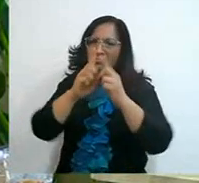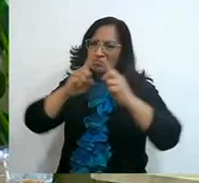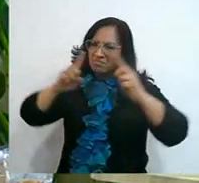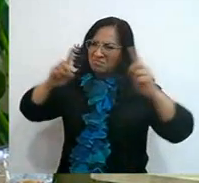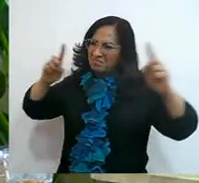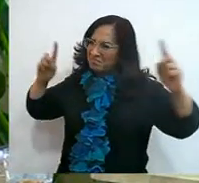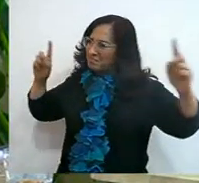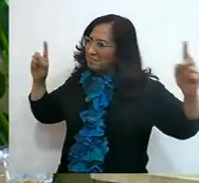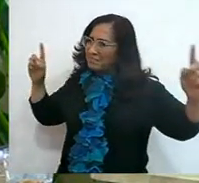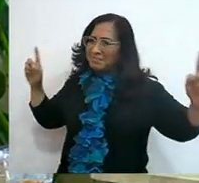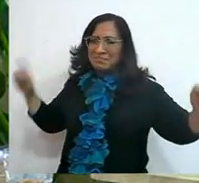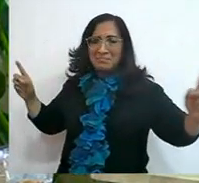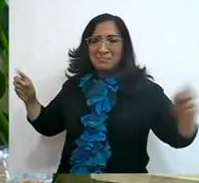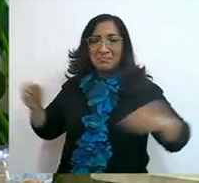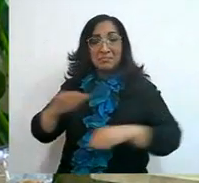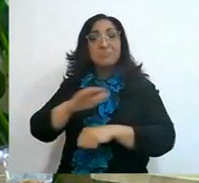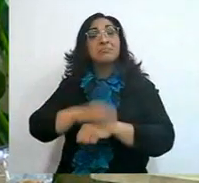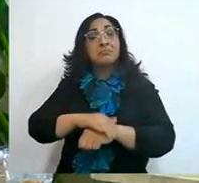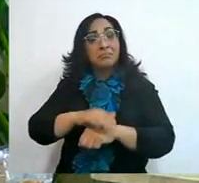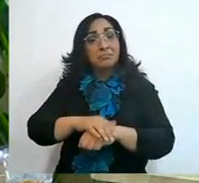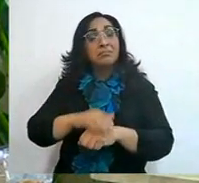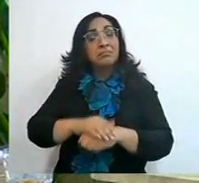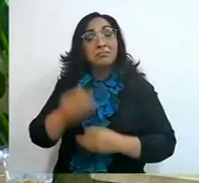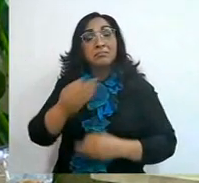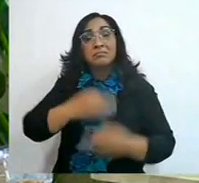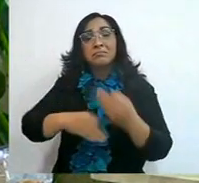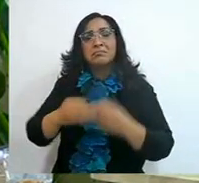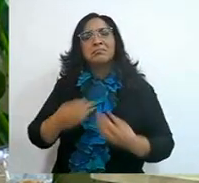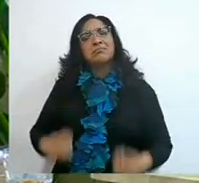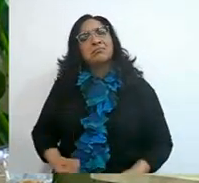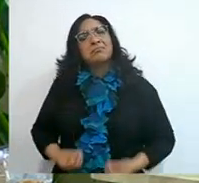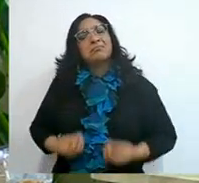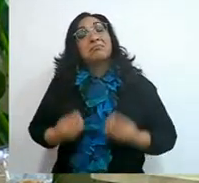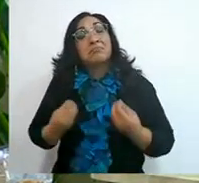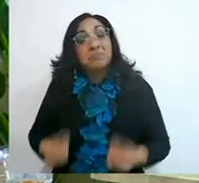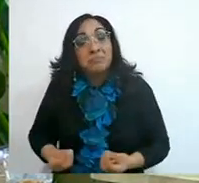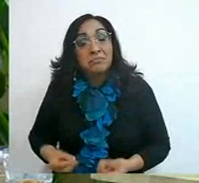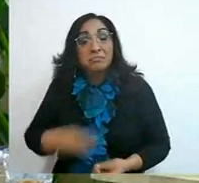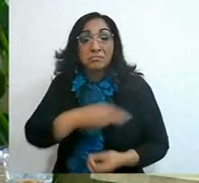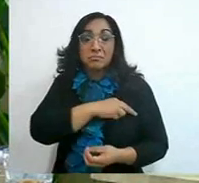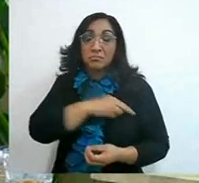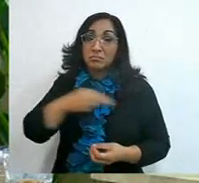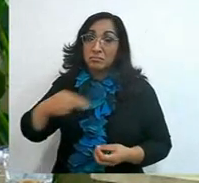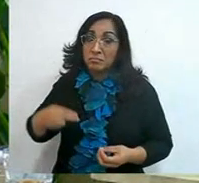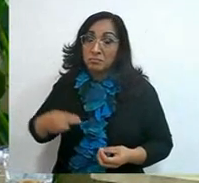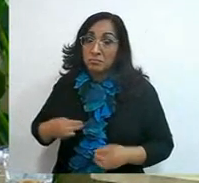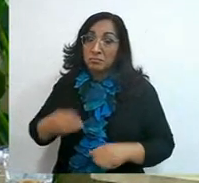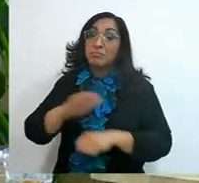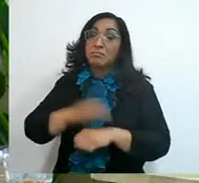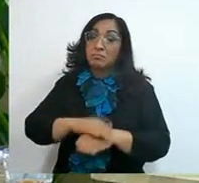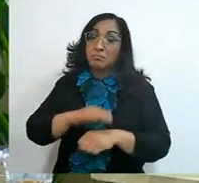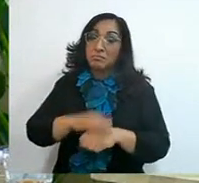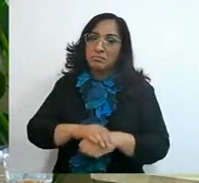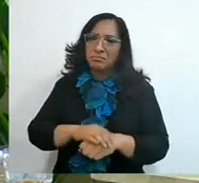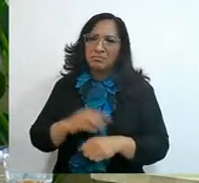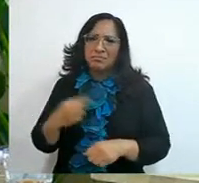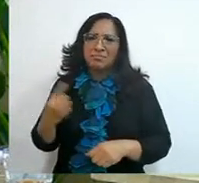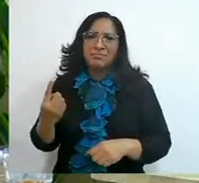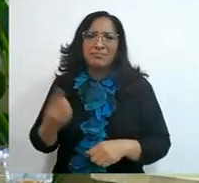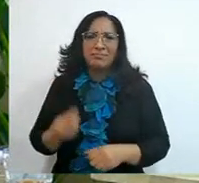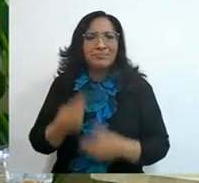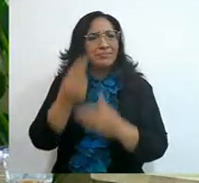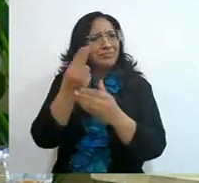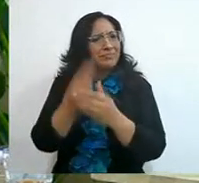aparta a los mejores amigos. Pues nuestros mejores amigos, que decían que eran